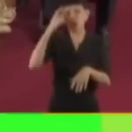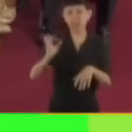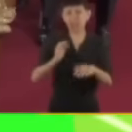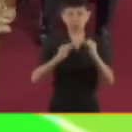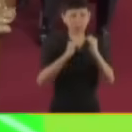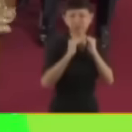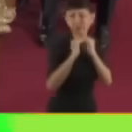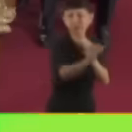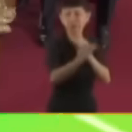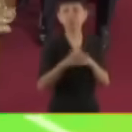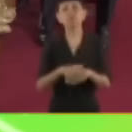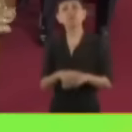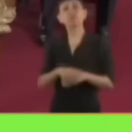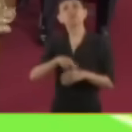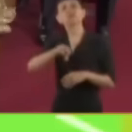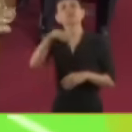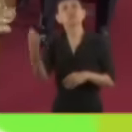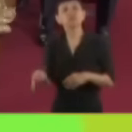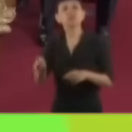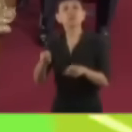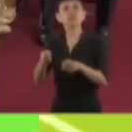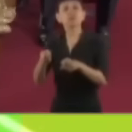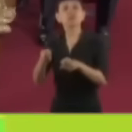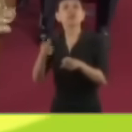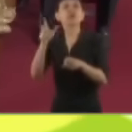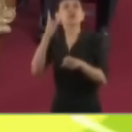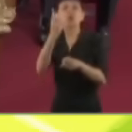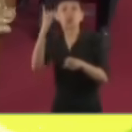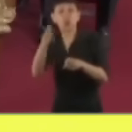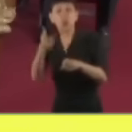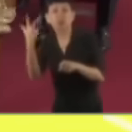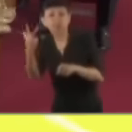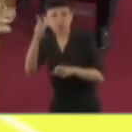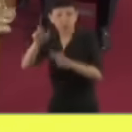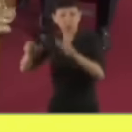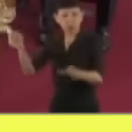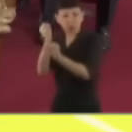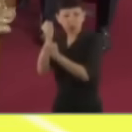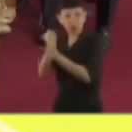que muchas cosas no son ni tan necesarias ni tan urgentes para el momento que está viviendo el país. ¿Vos qué nos podés decir de esto?